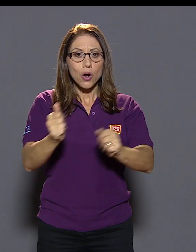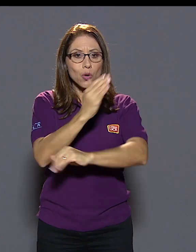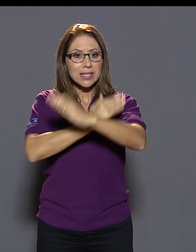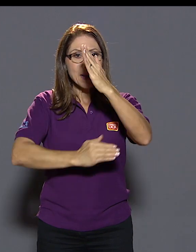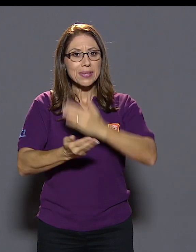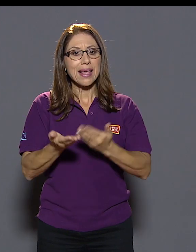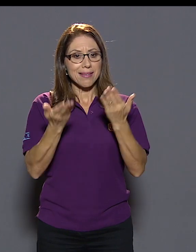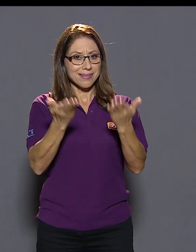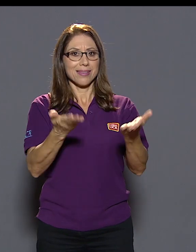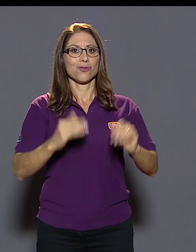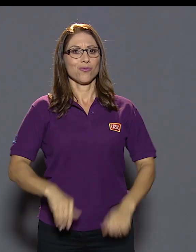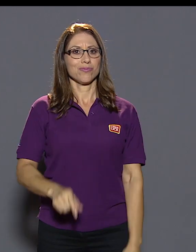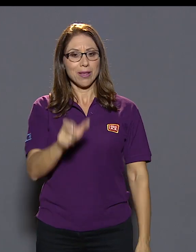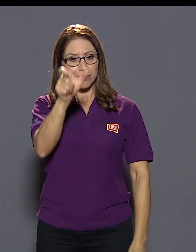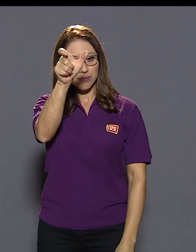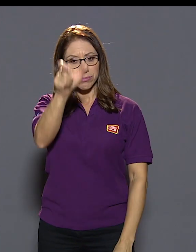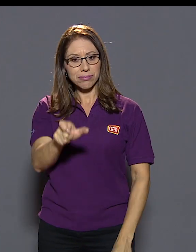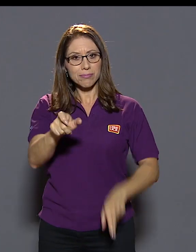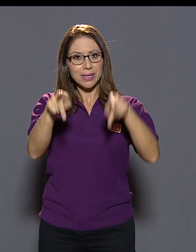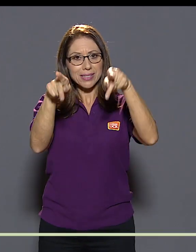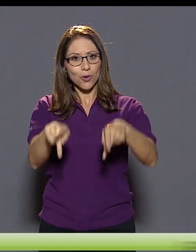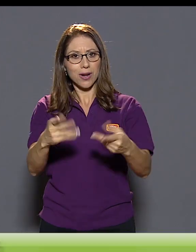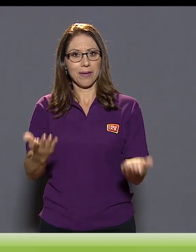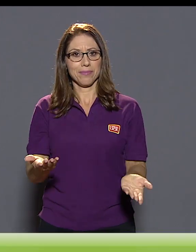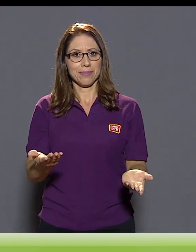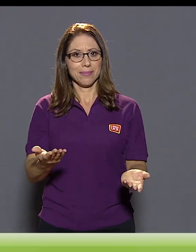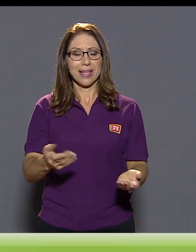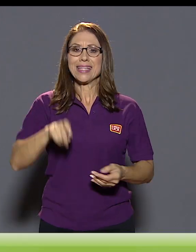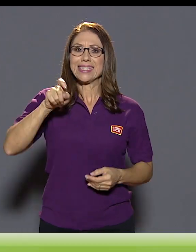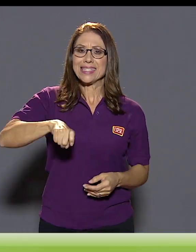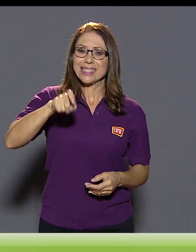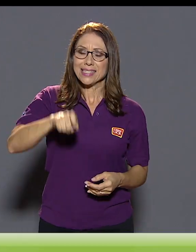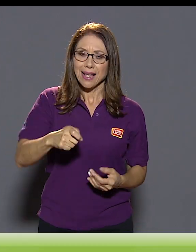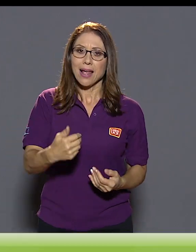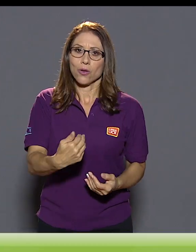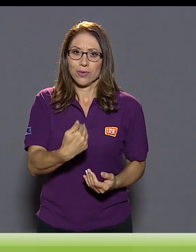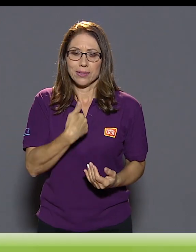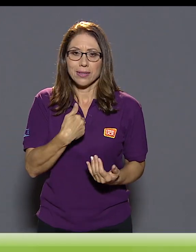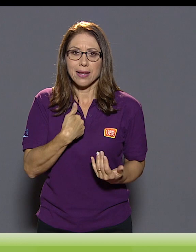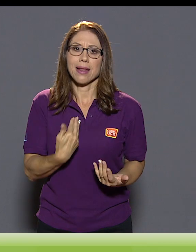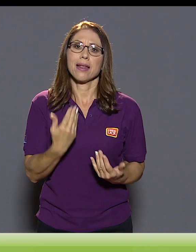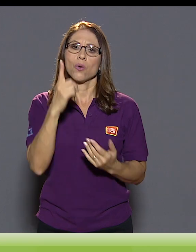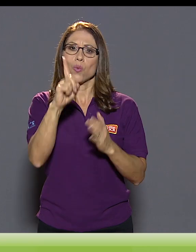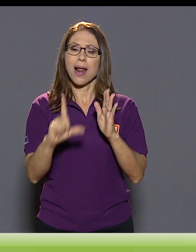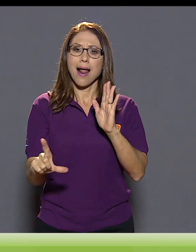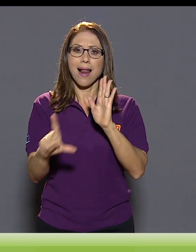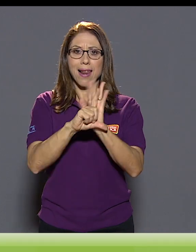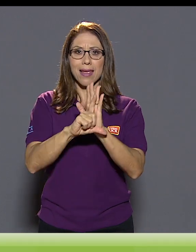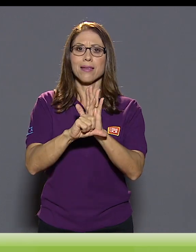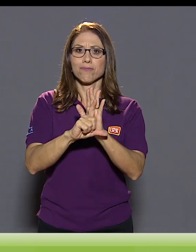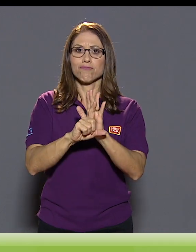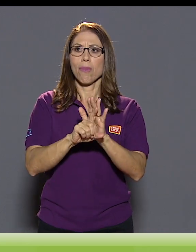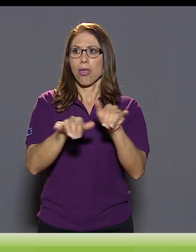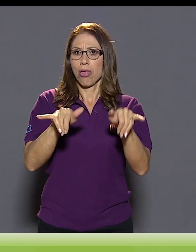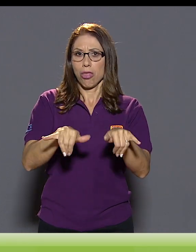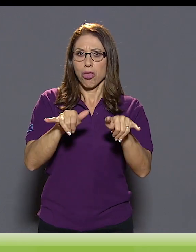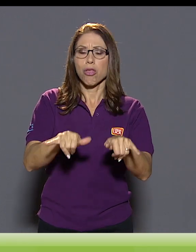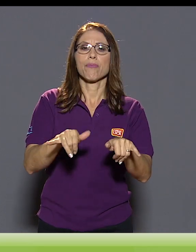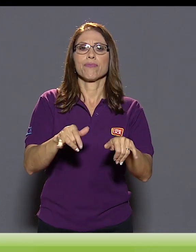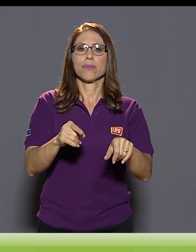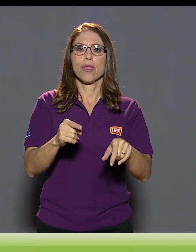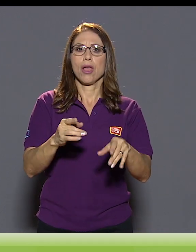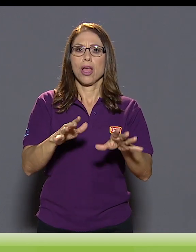con discapacidad es eso, una persona, era necesario contar con una ley